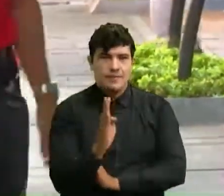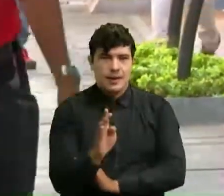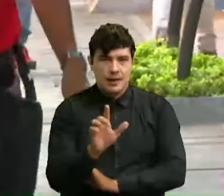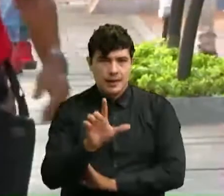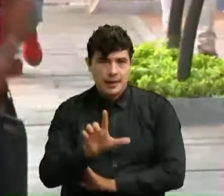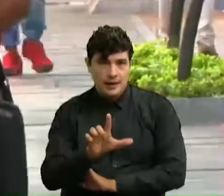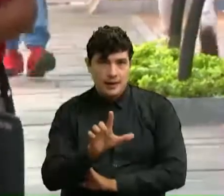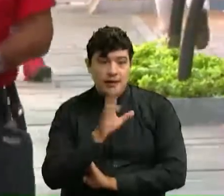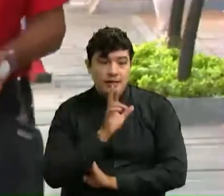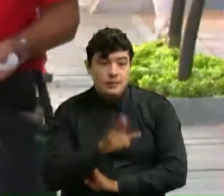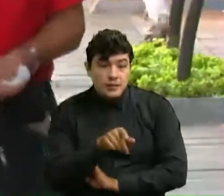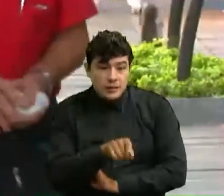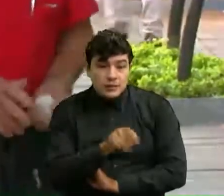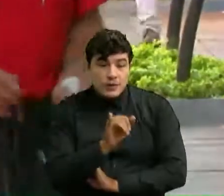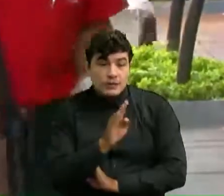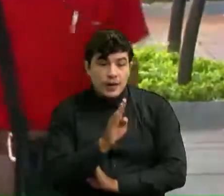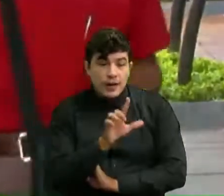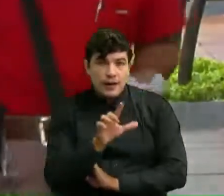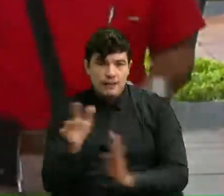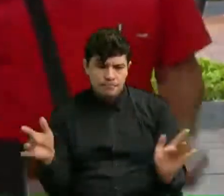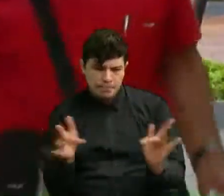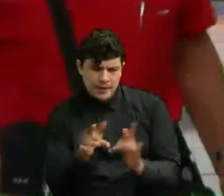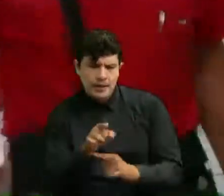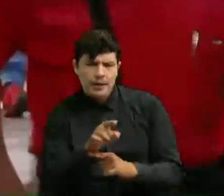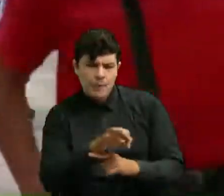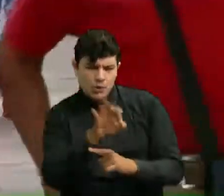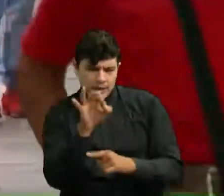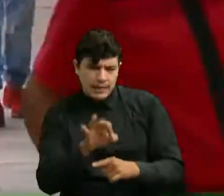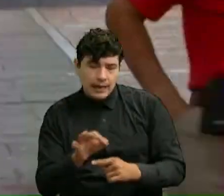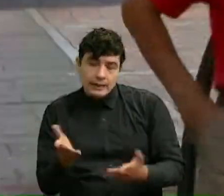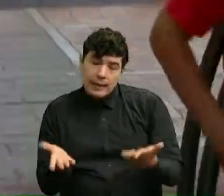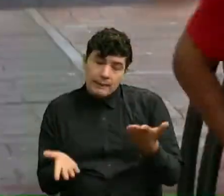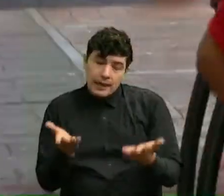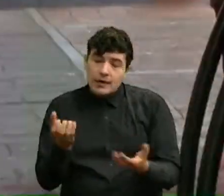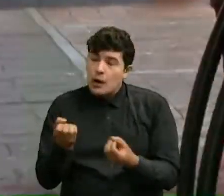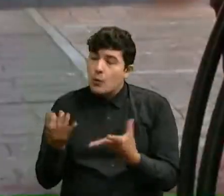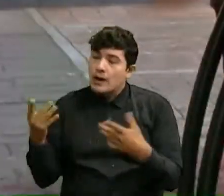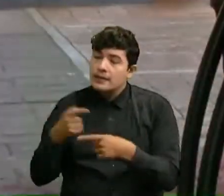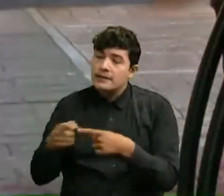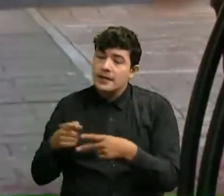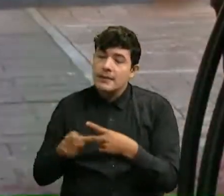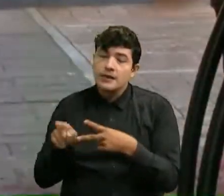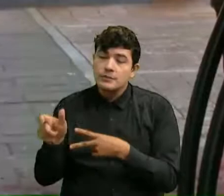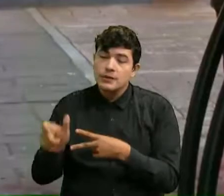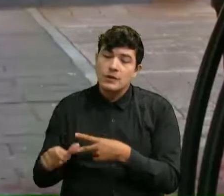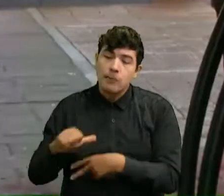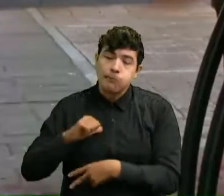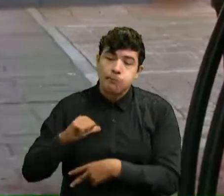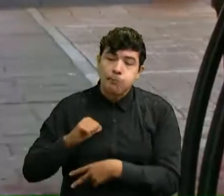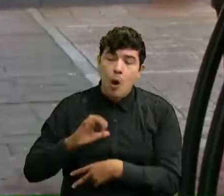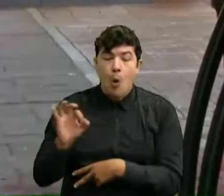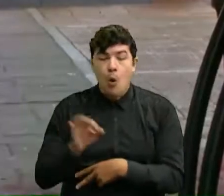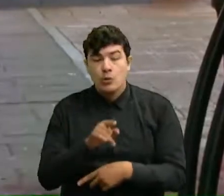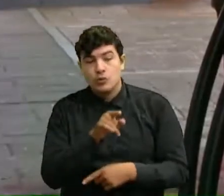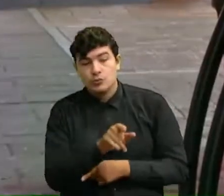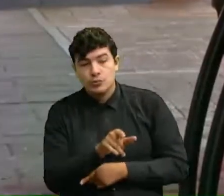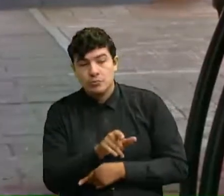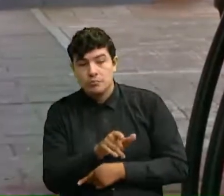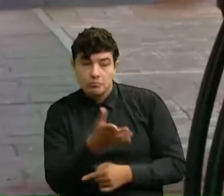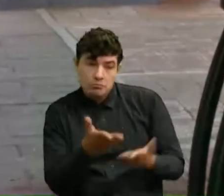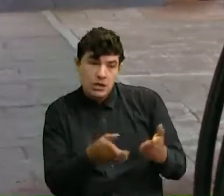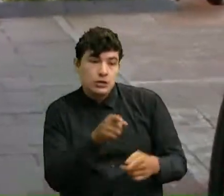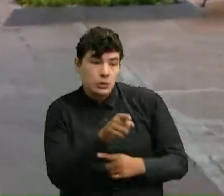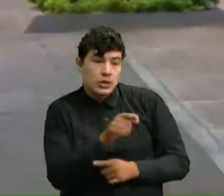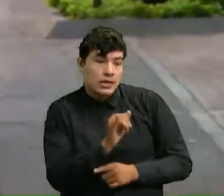ese IBL le aplicamos un porcentaje dependiendo el número de semanas que la persona tenga y dependiendo, por supuesto, del